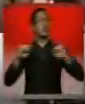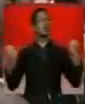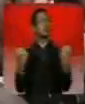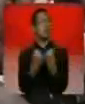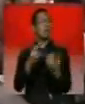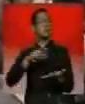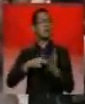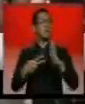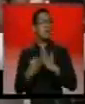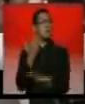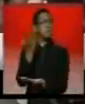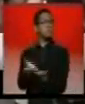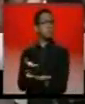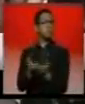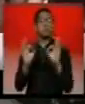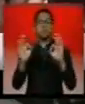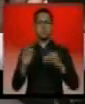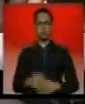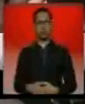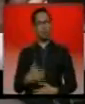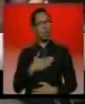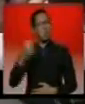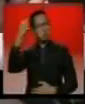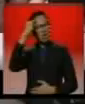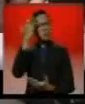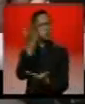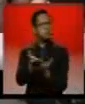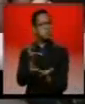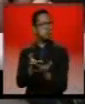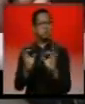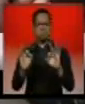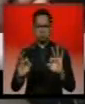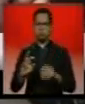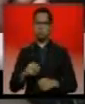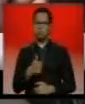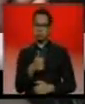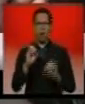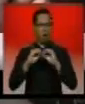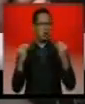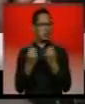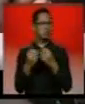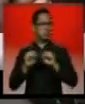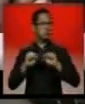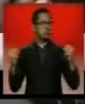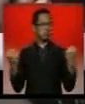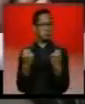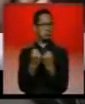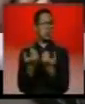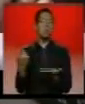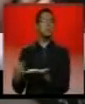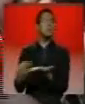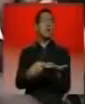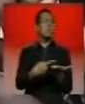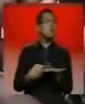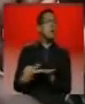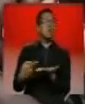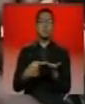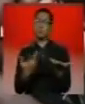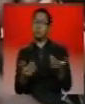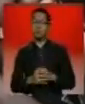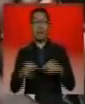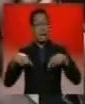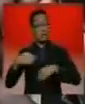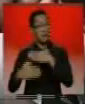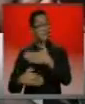Yo creo que es válido lo que están ahora presentando desde este espacio los compañeros de algunas organizaciones sociales, de ponerlo en debate. Insisto, este es un proceso